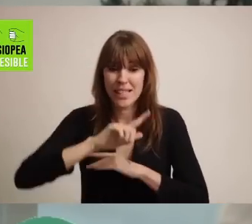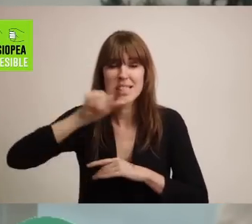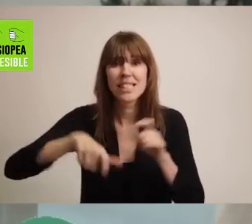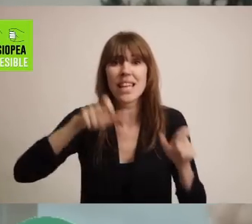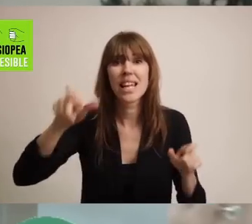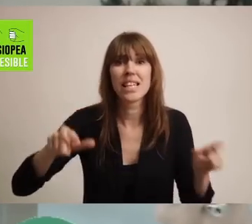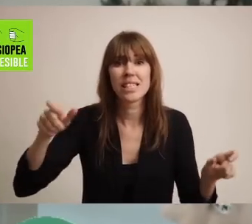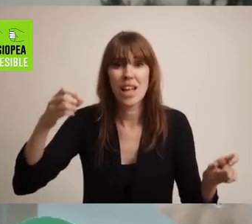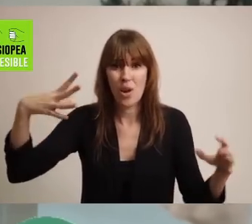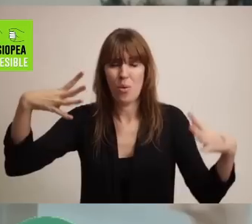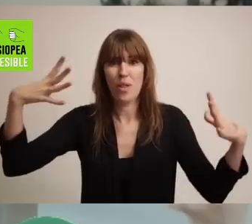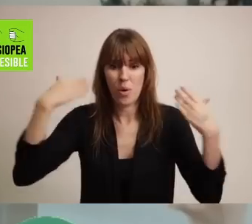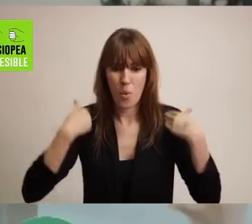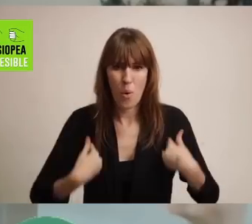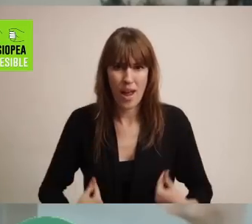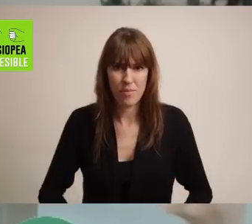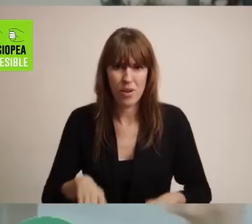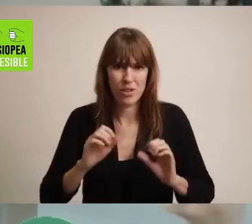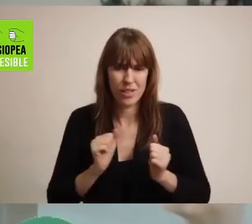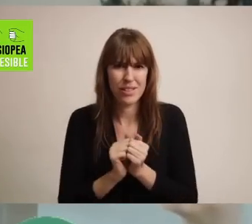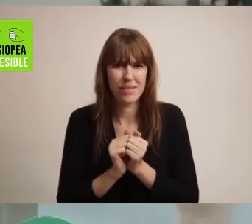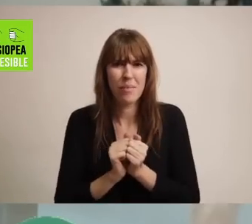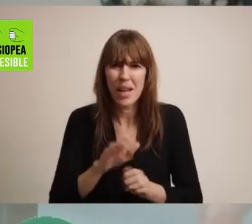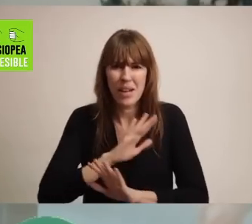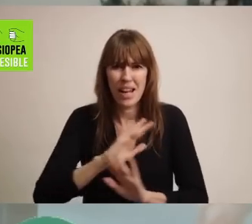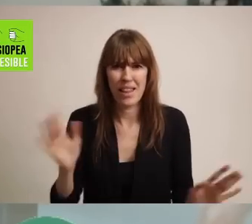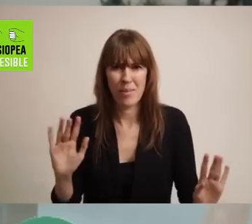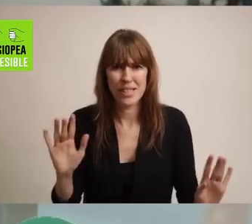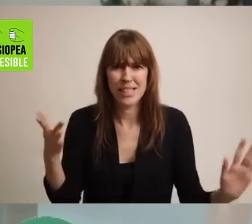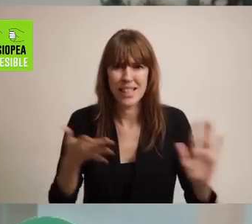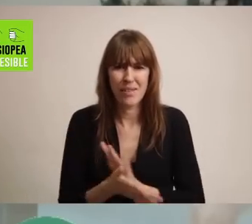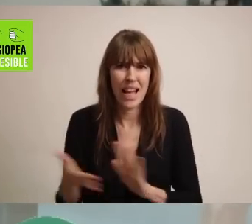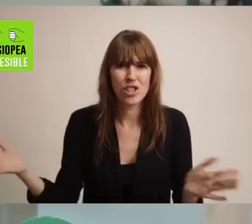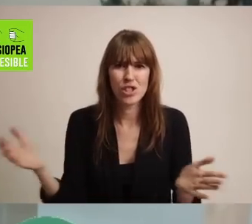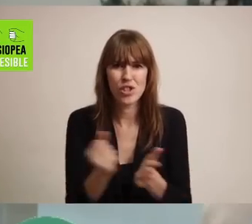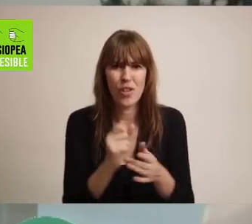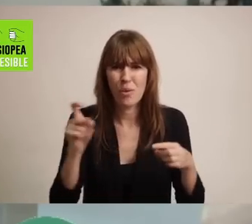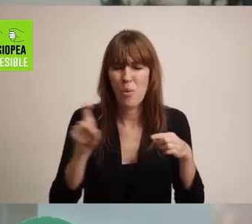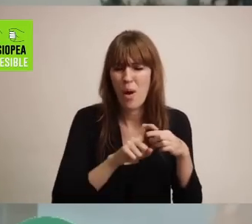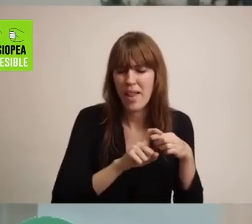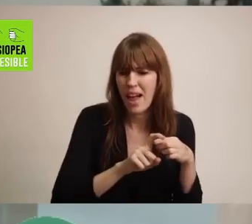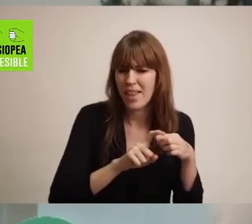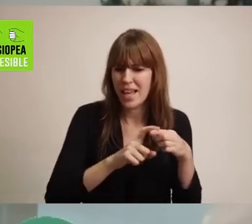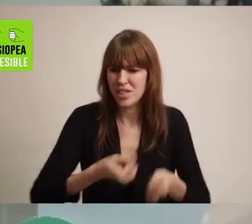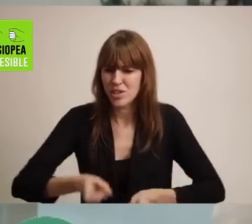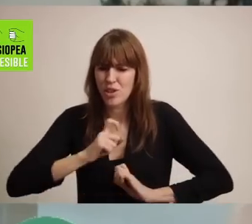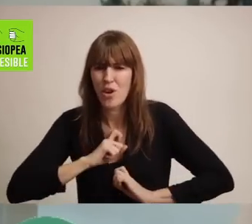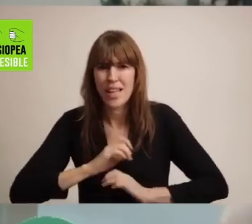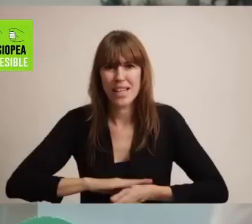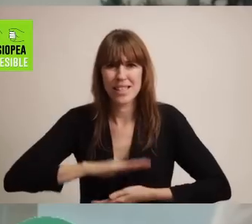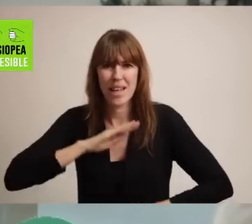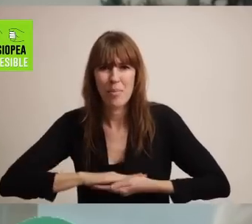tierra, cuerpos densos, nada más, pero tenemos todas nuestras cualidades, dones,